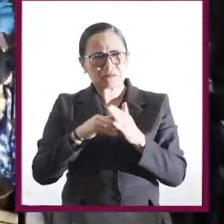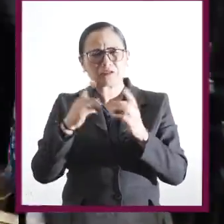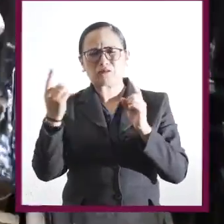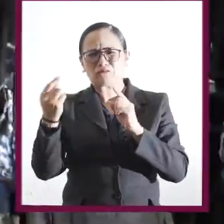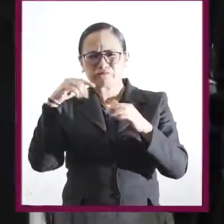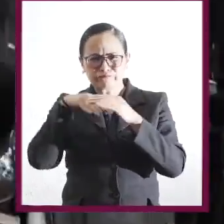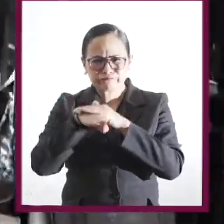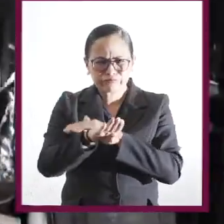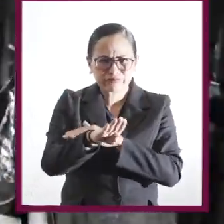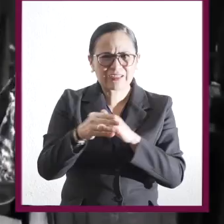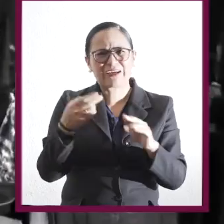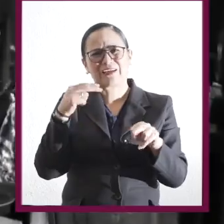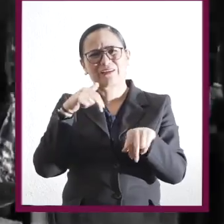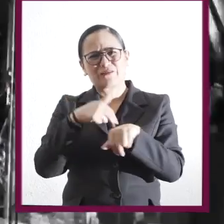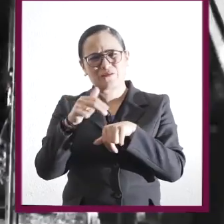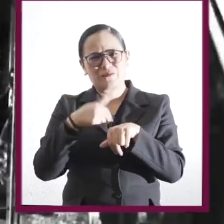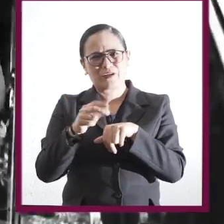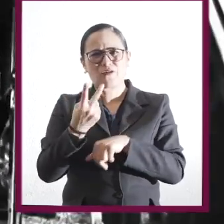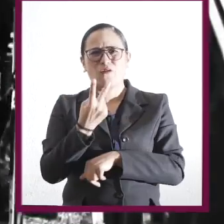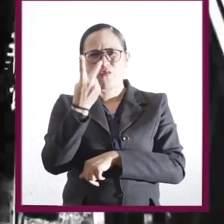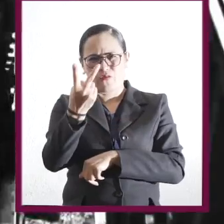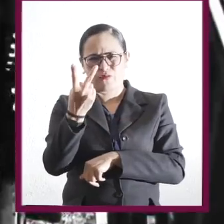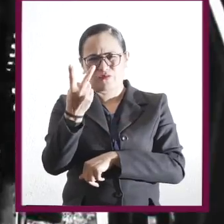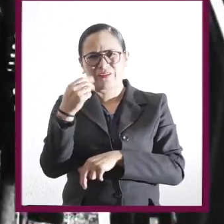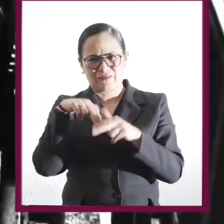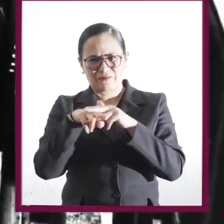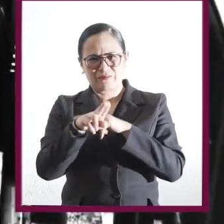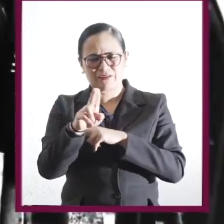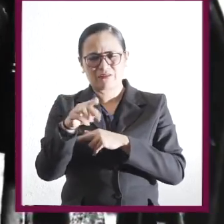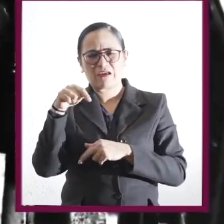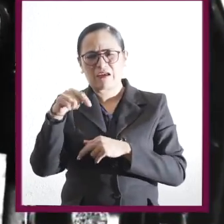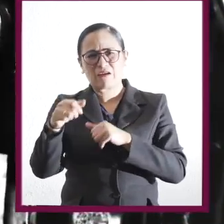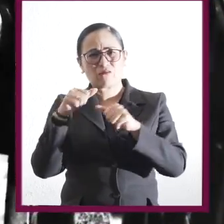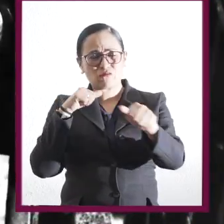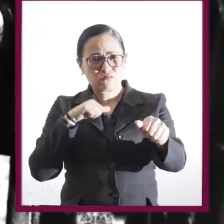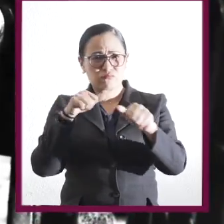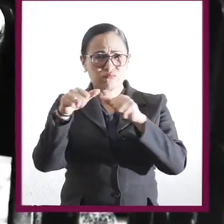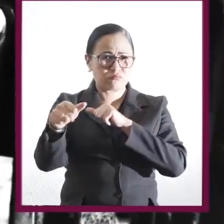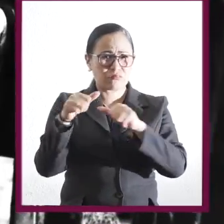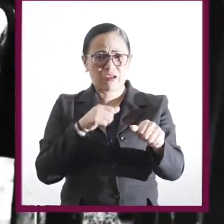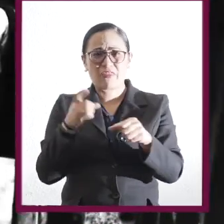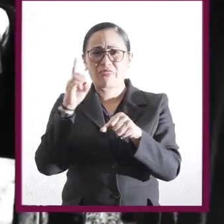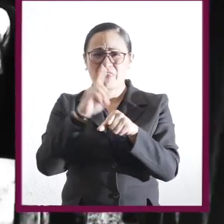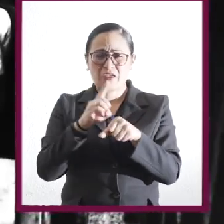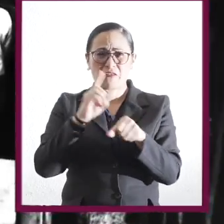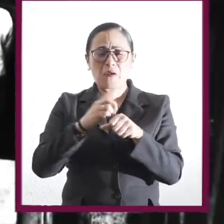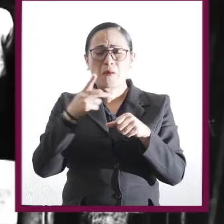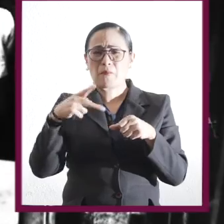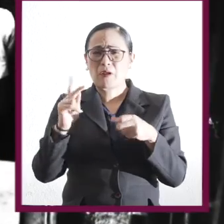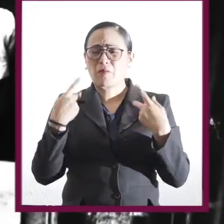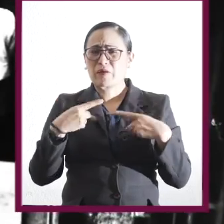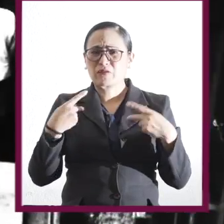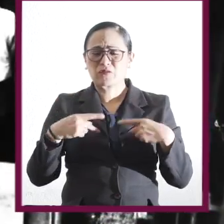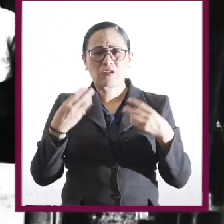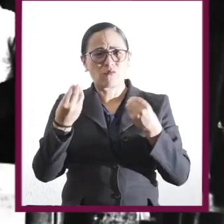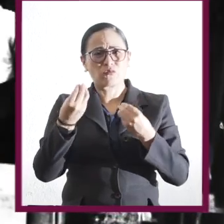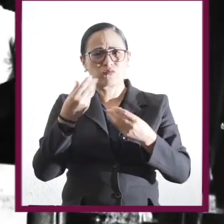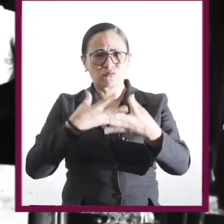entran y salen de la línea 2 del metro, en un recorrido interminable que se repite cada día con diferentes